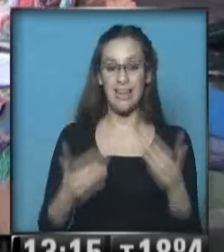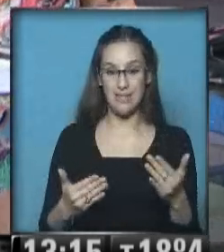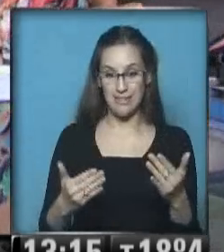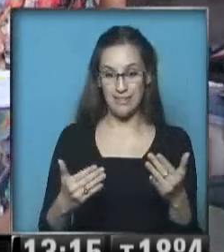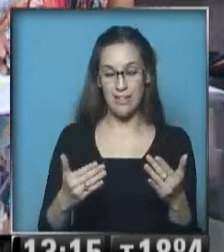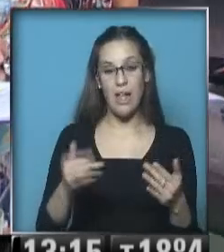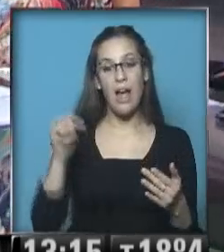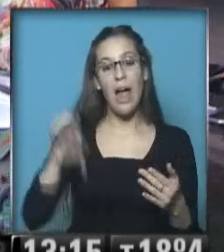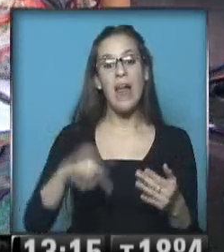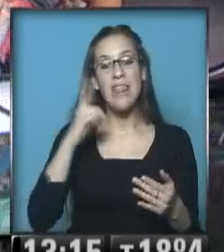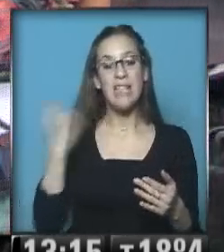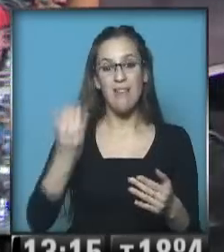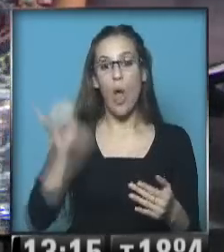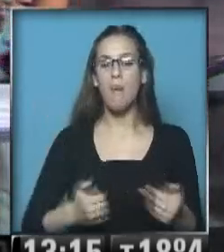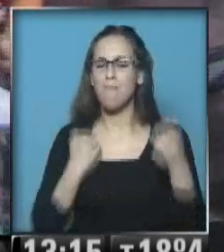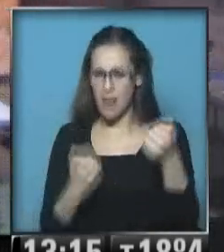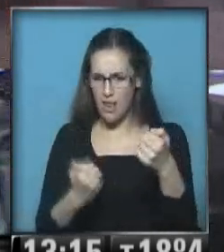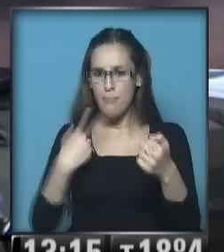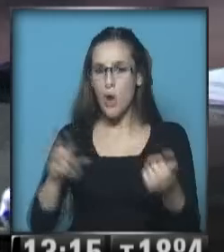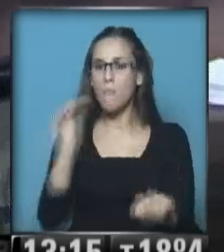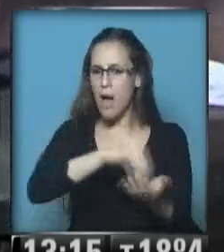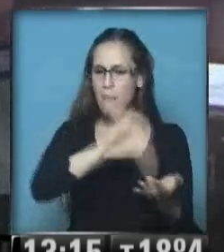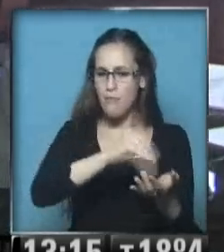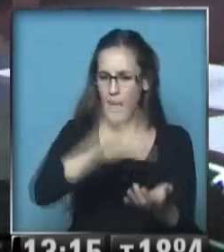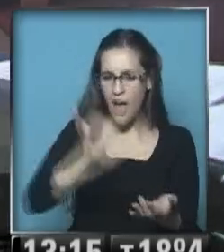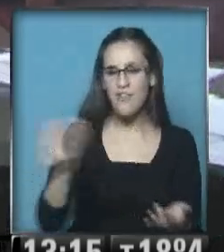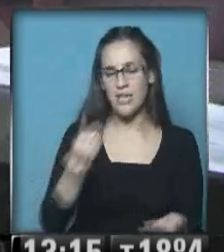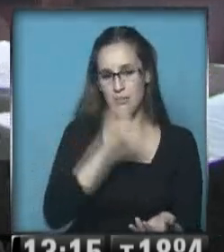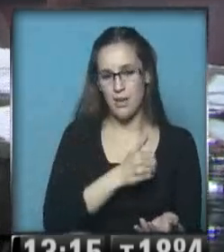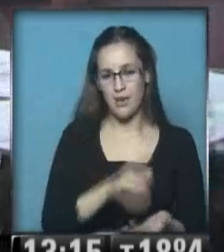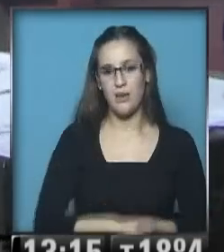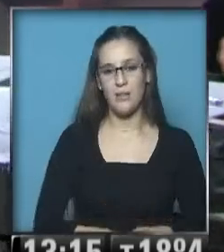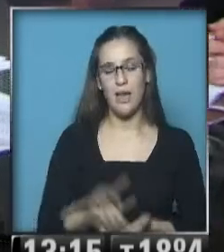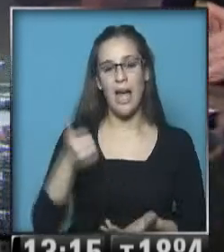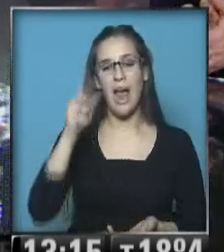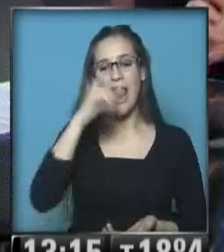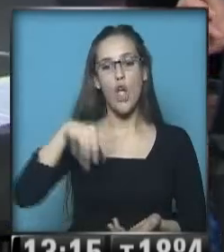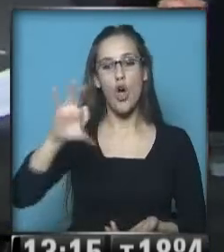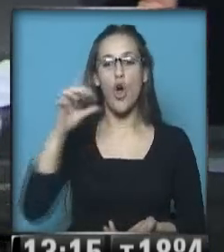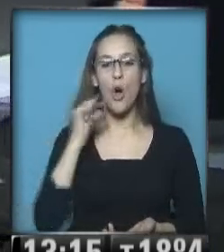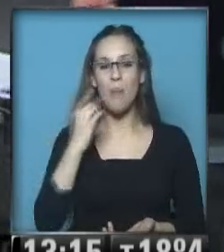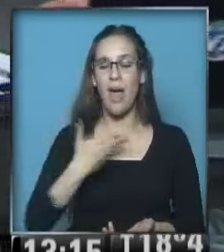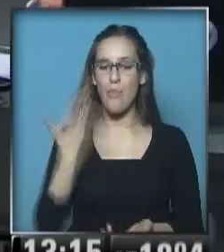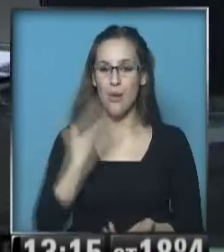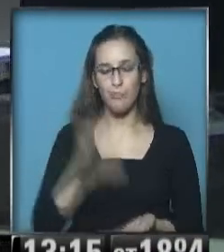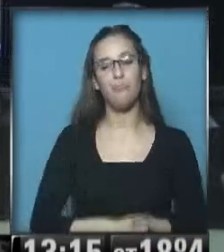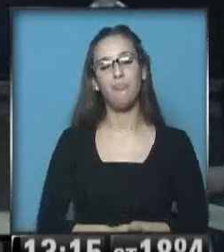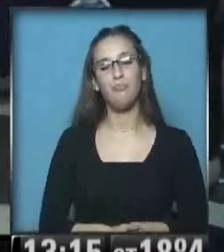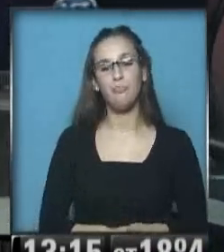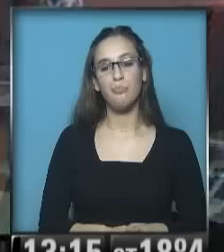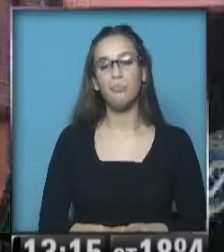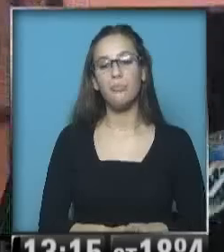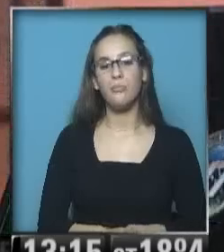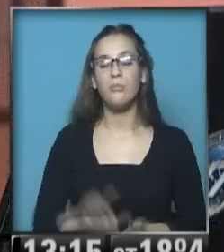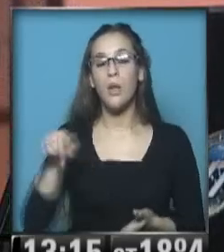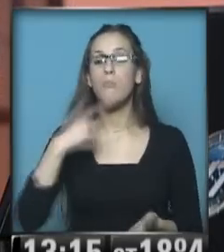Bueno, tenemos la pelea del sábado, pero hay más propuestas para este fin de semana. Si todavía no lo definió, aquí está Alejo. Hola, Alejo. Buenas tardes. ¿Qué tal? ¿Cómo estás? Y sí, la verdad que tenemos